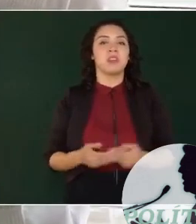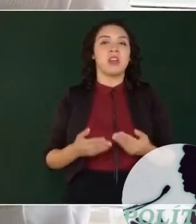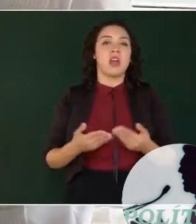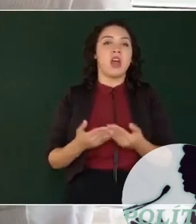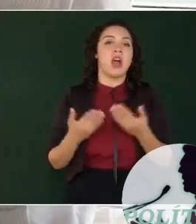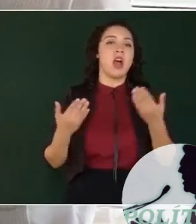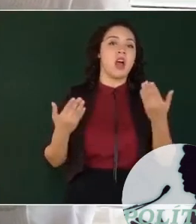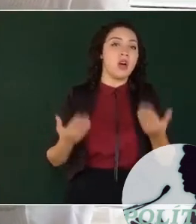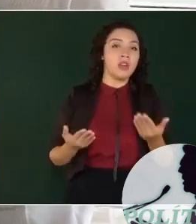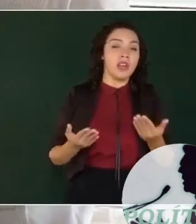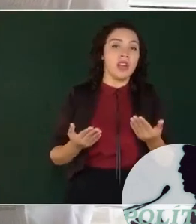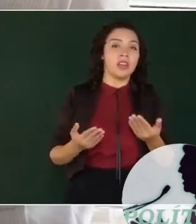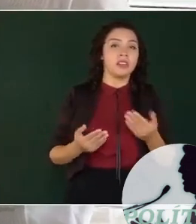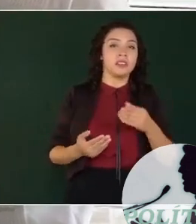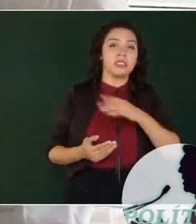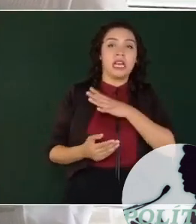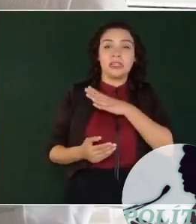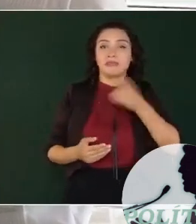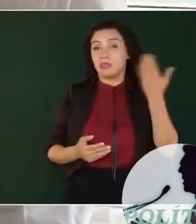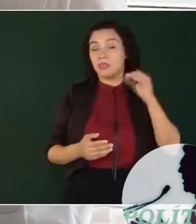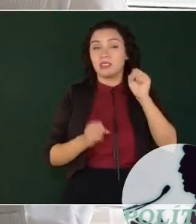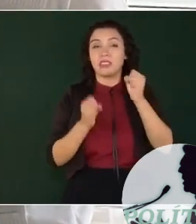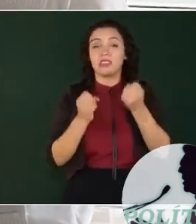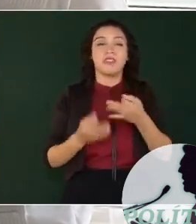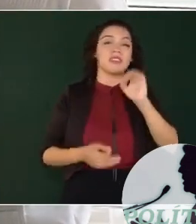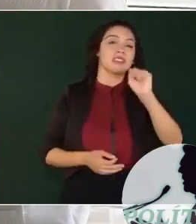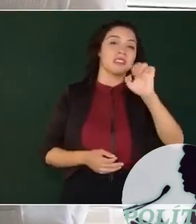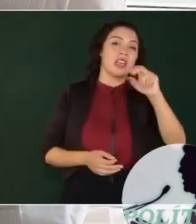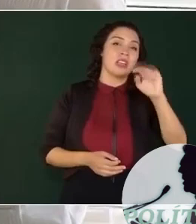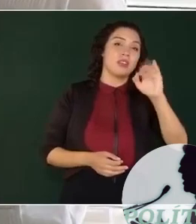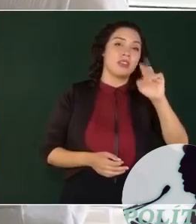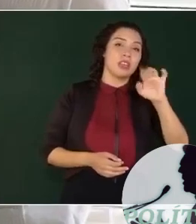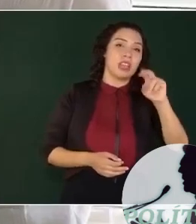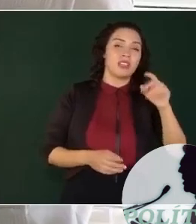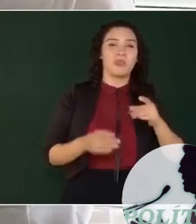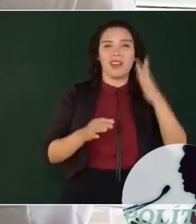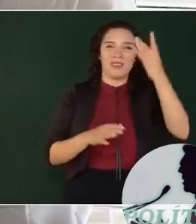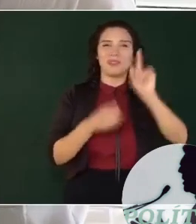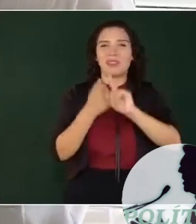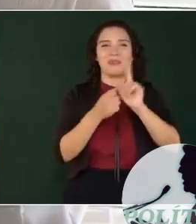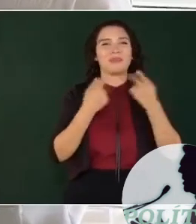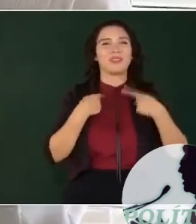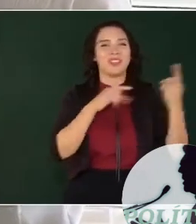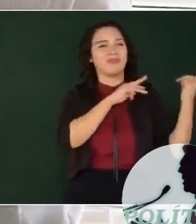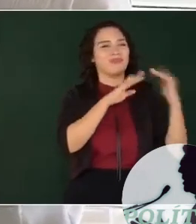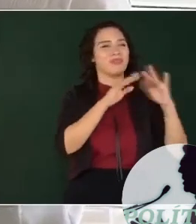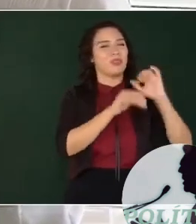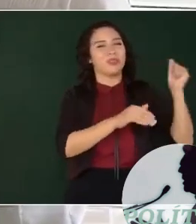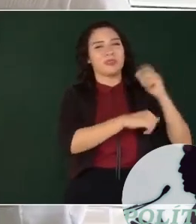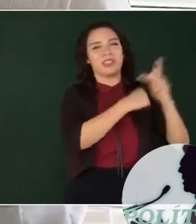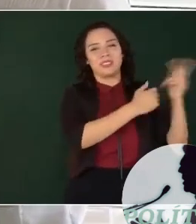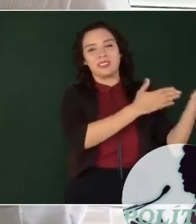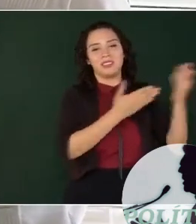tema de los migrantes también en San Fernando han sido sucesos que han lastimado y lacerado a